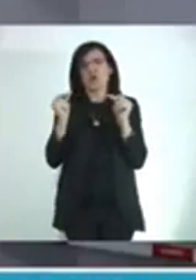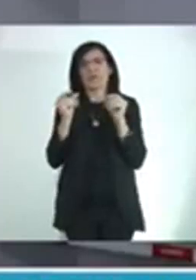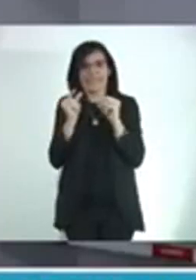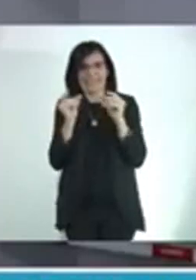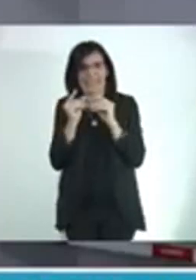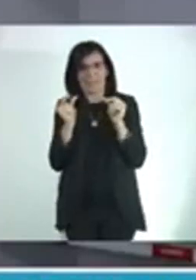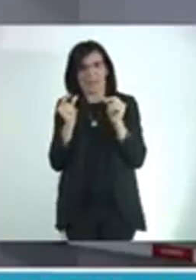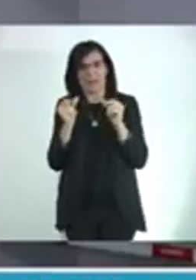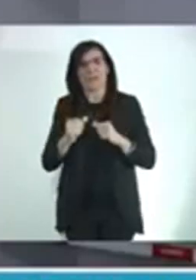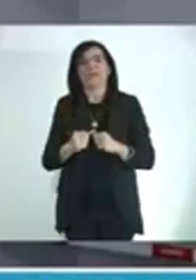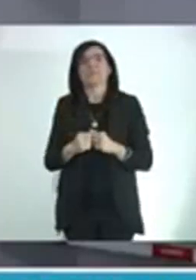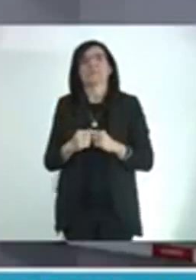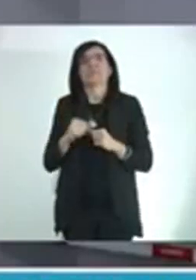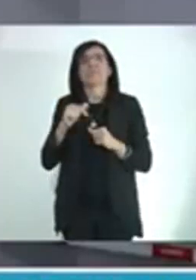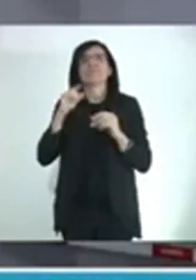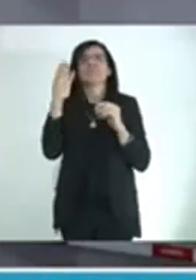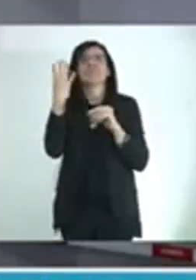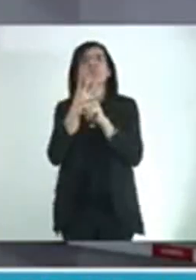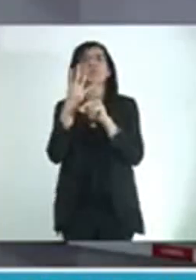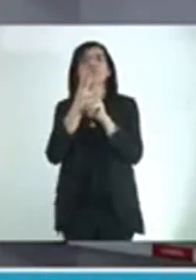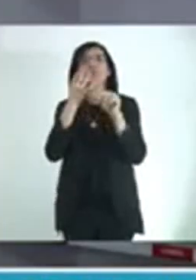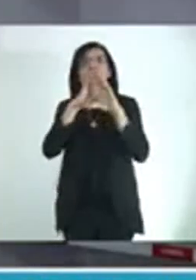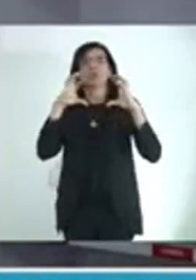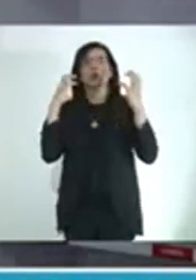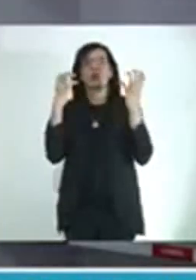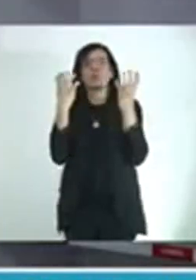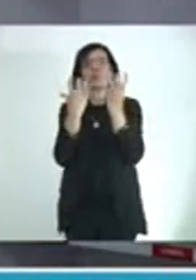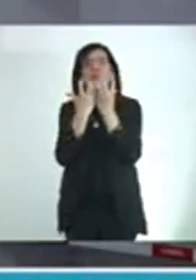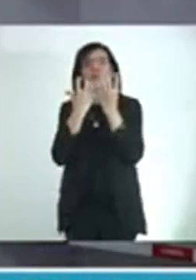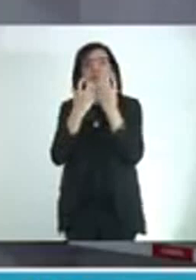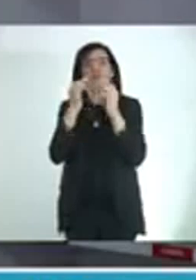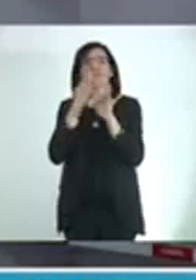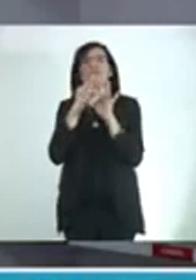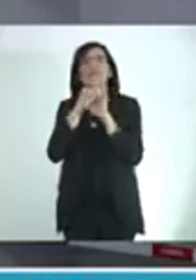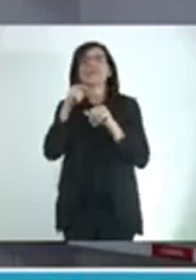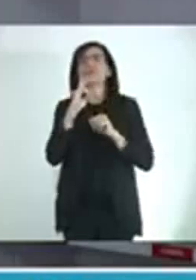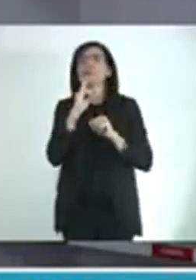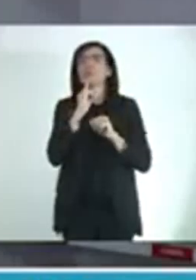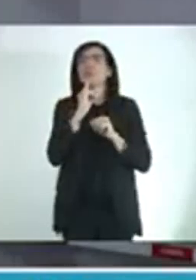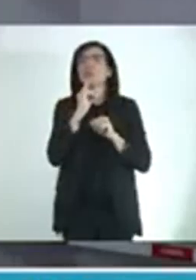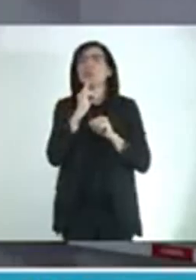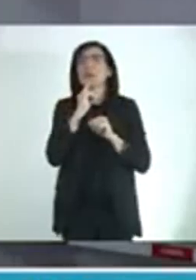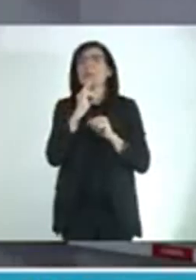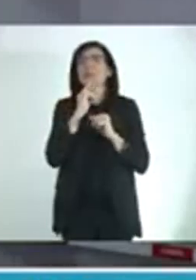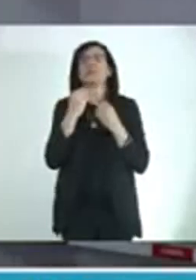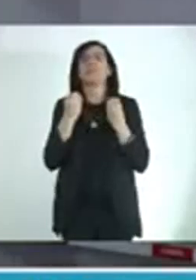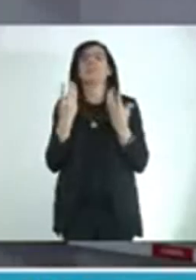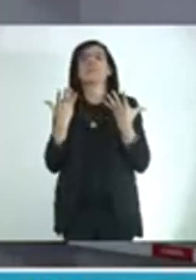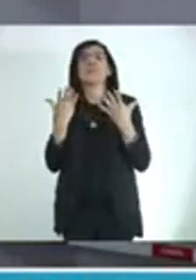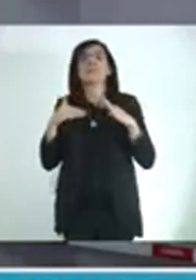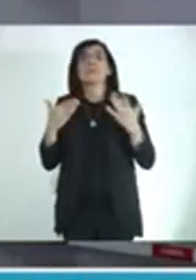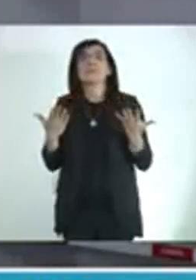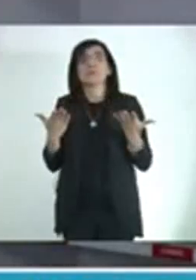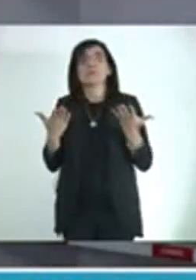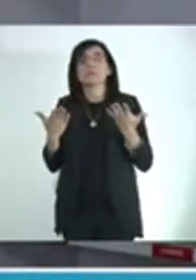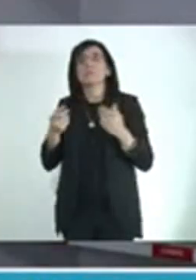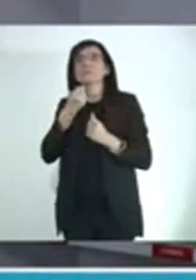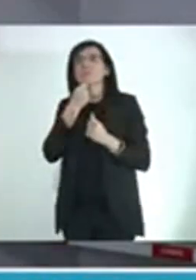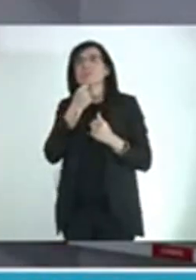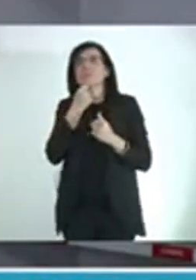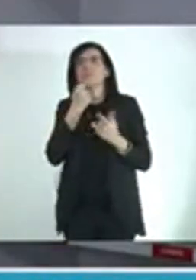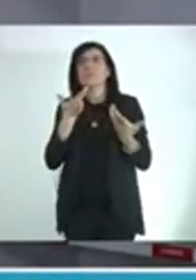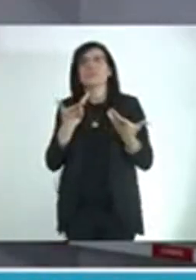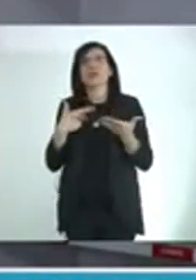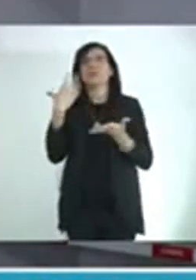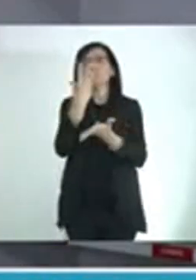Congreso Internacional de Educación en la provincia de Tucumán. Y esta es la posibilidad que tenemos todos, en este caso, de